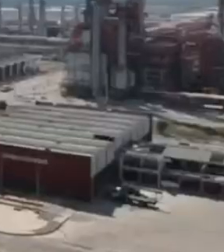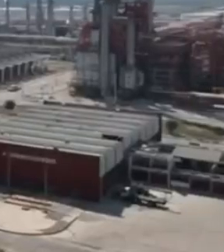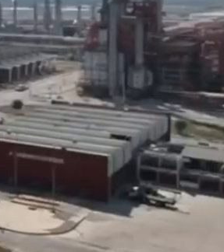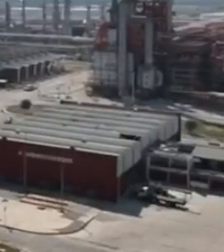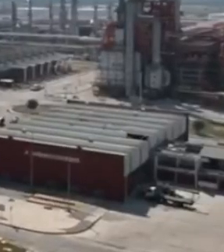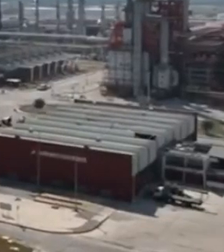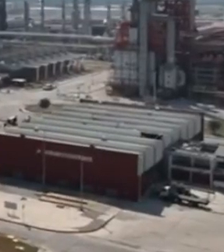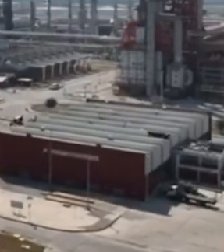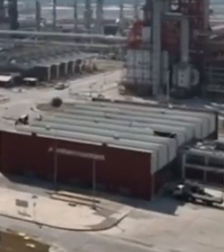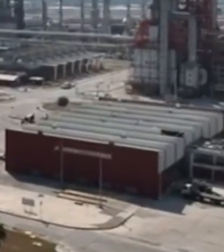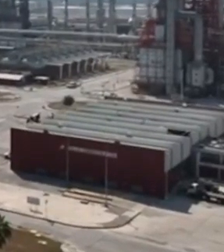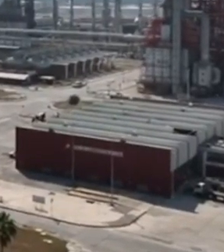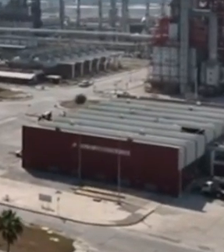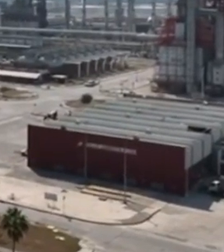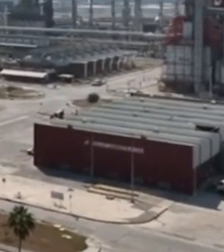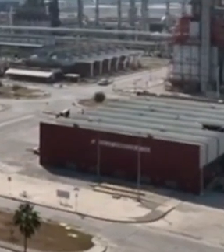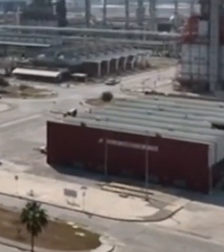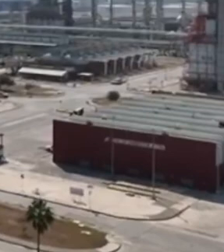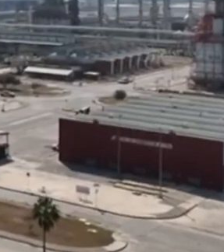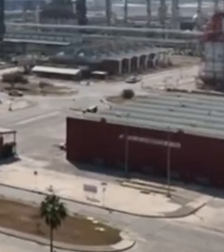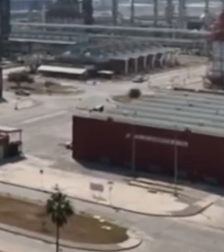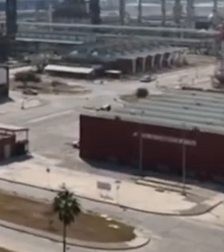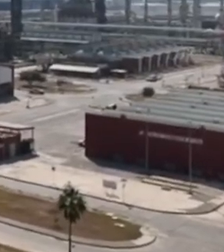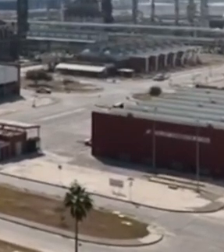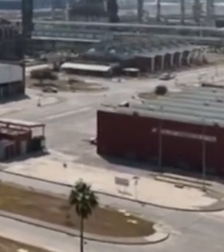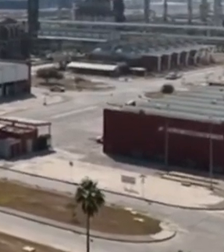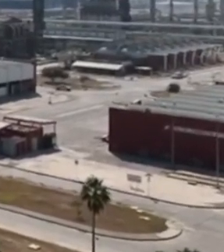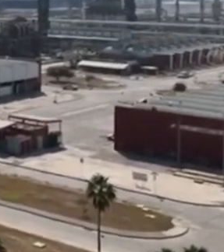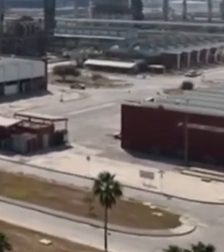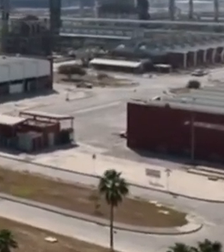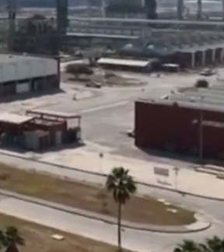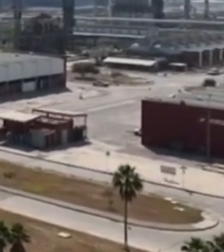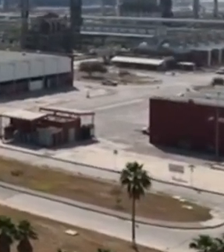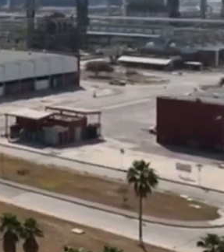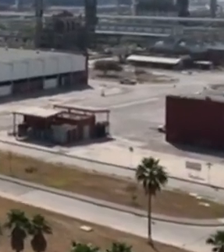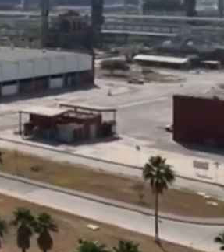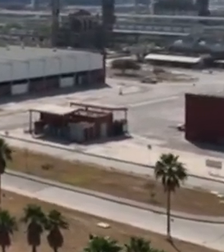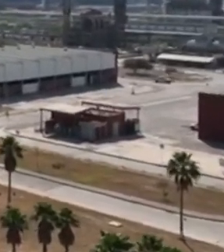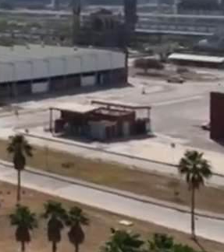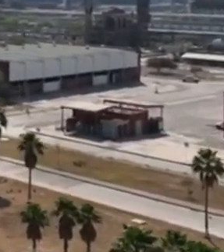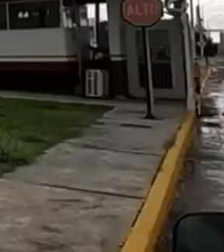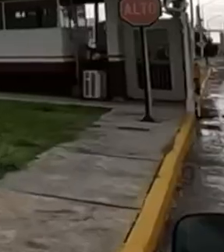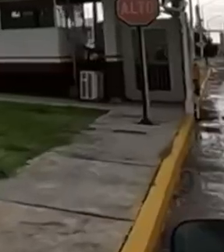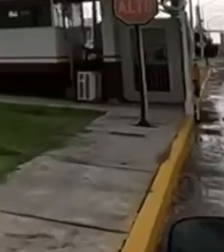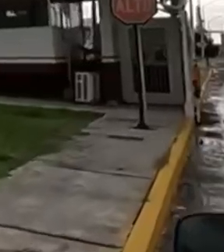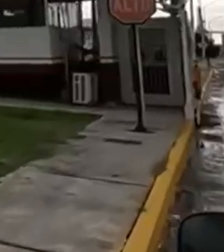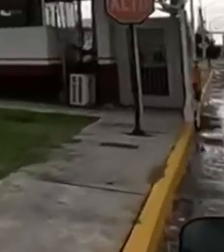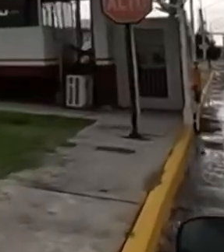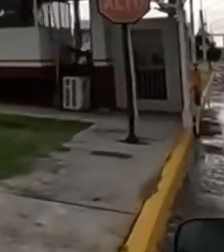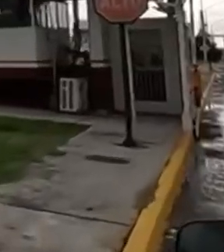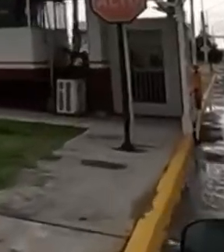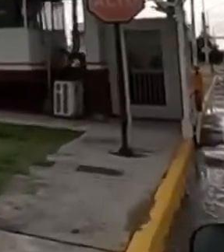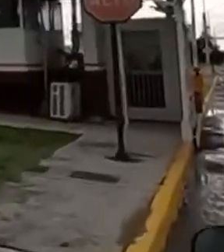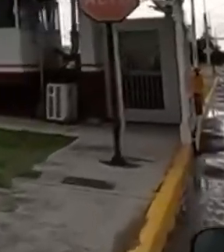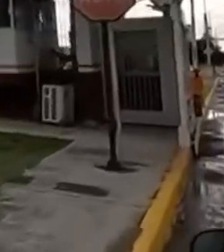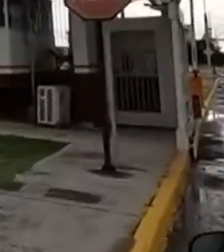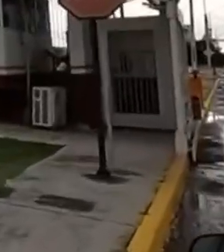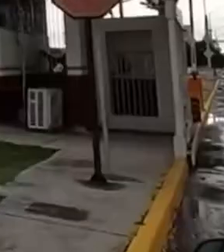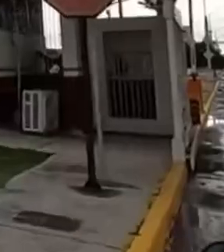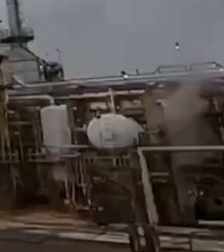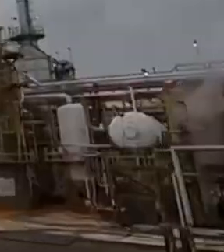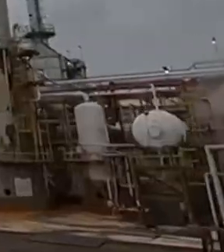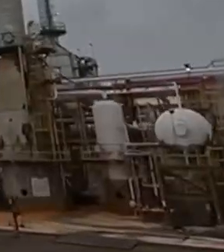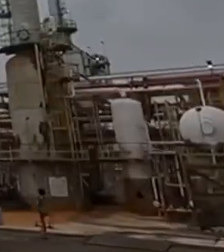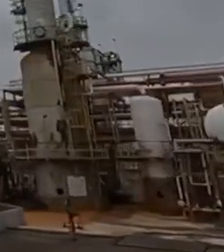atención al medio ambiente con la rehabilitación de todas sus instalaciones lo que ha incrementado su confiabilidad en materia de agua